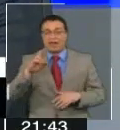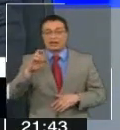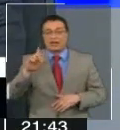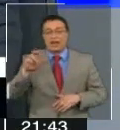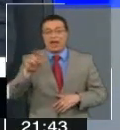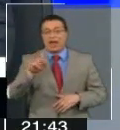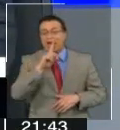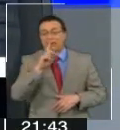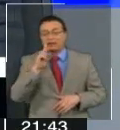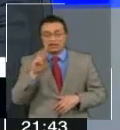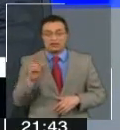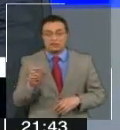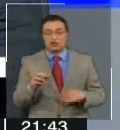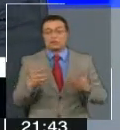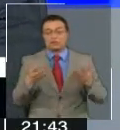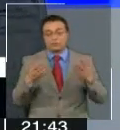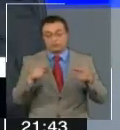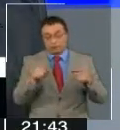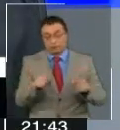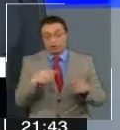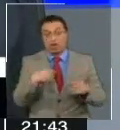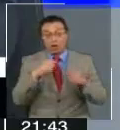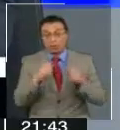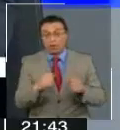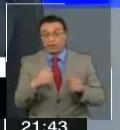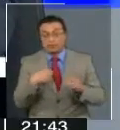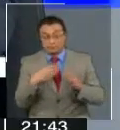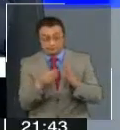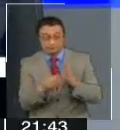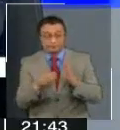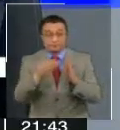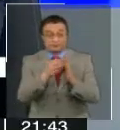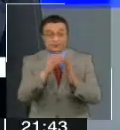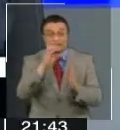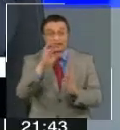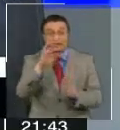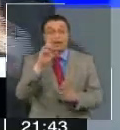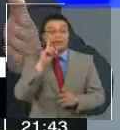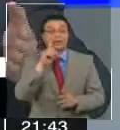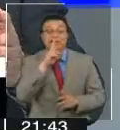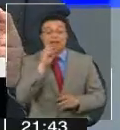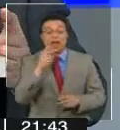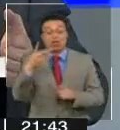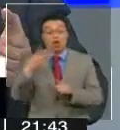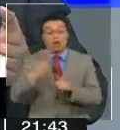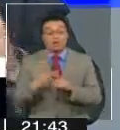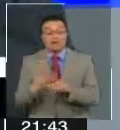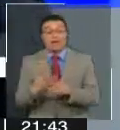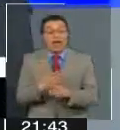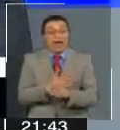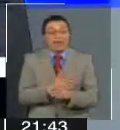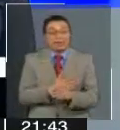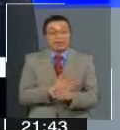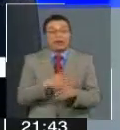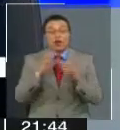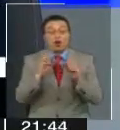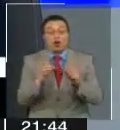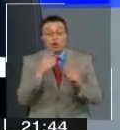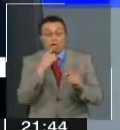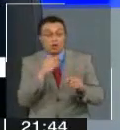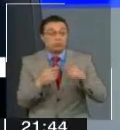es relativo. ¿En qué sentido? Porque yo le puedo asignar la función crítica a usted 2 meses antes que jubile. O se la puedo